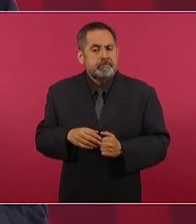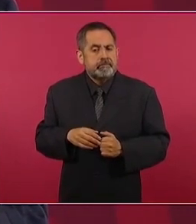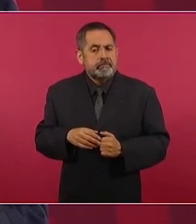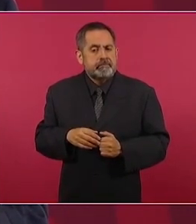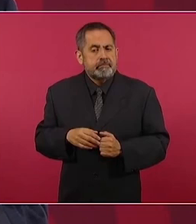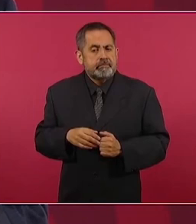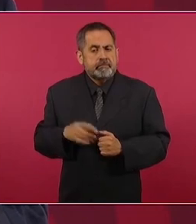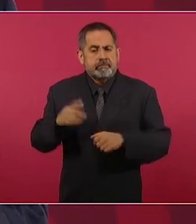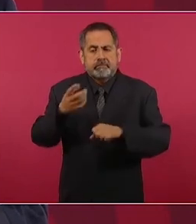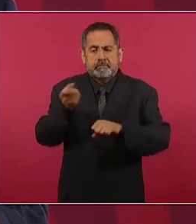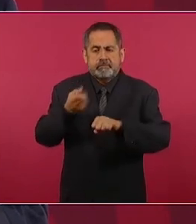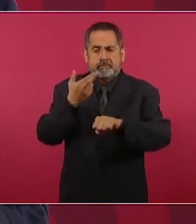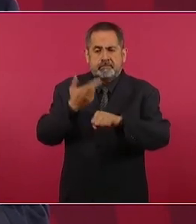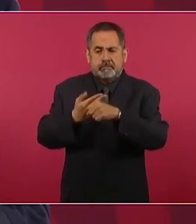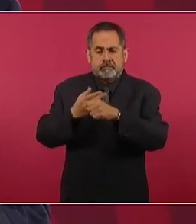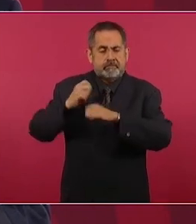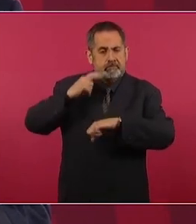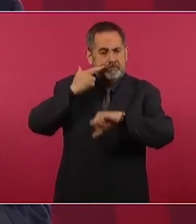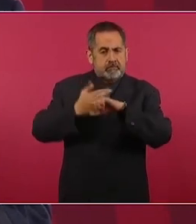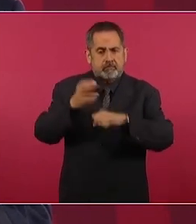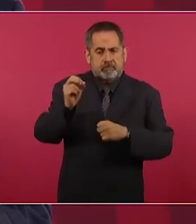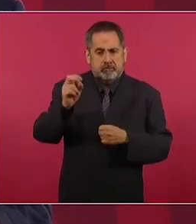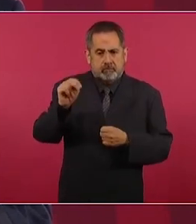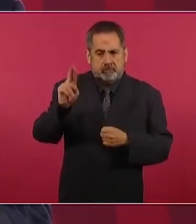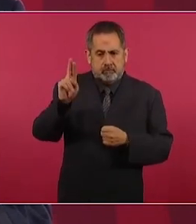el secretario general de la ONU,